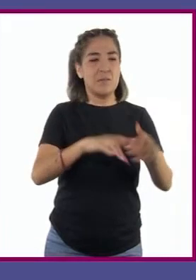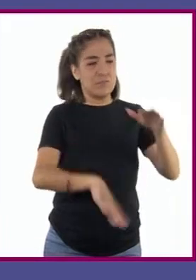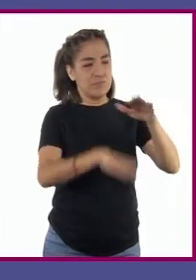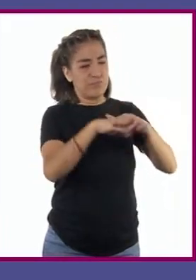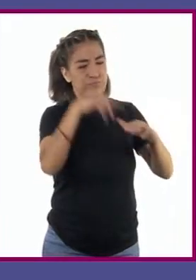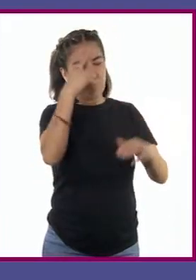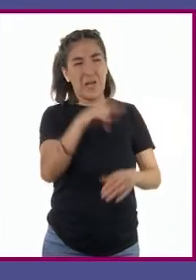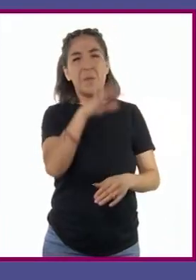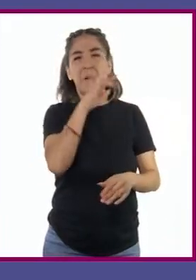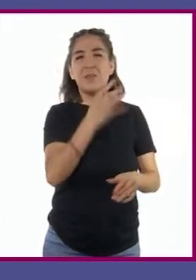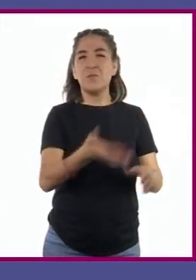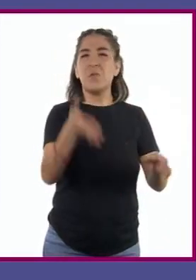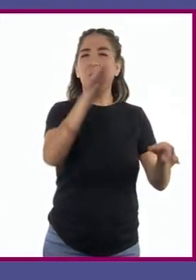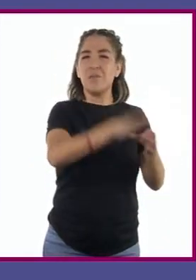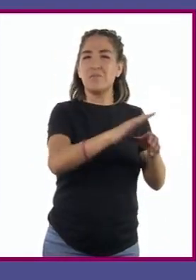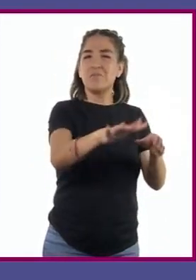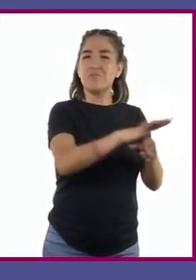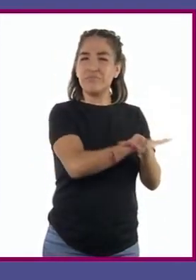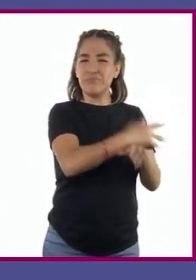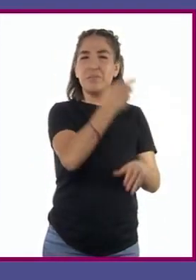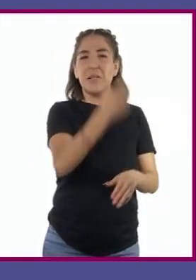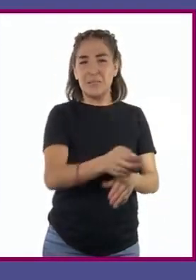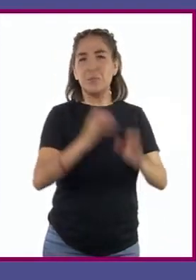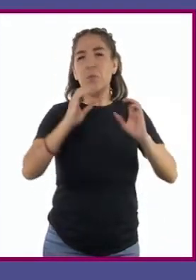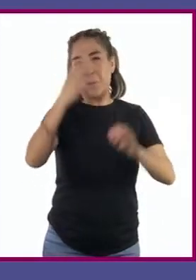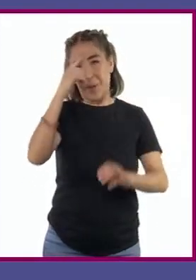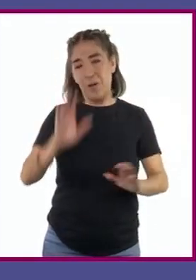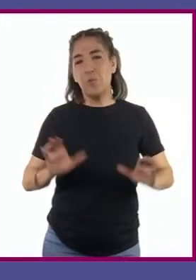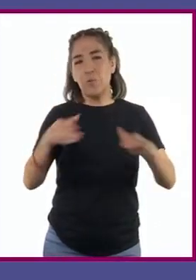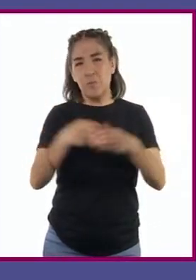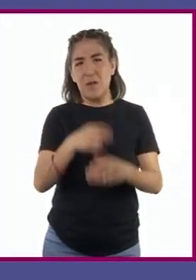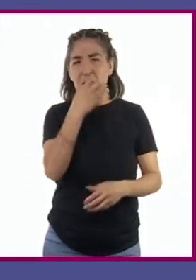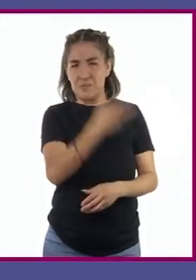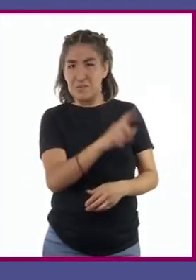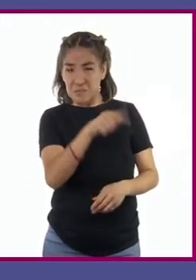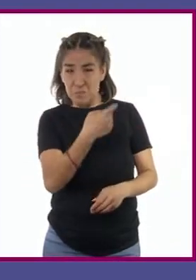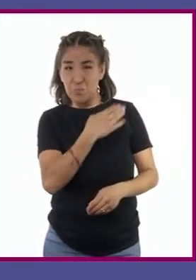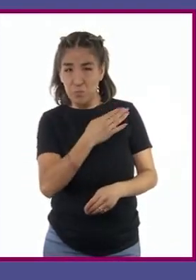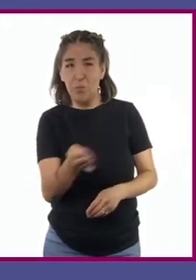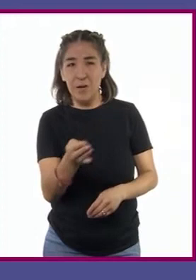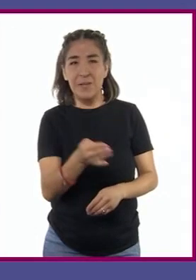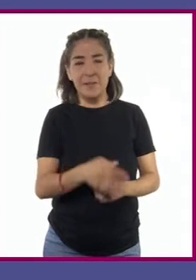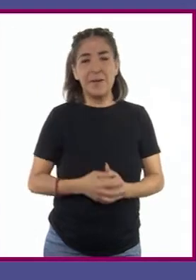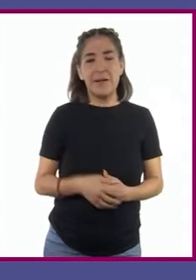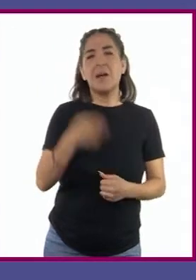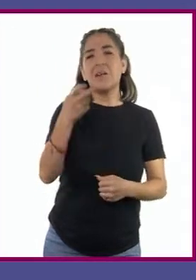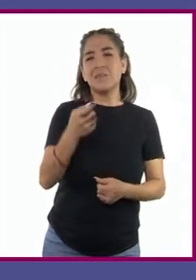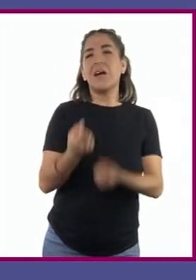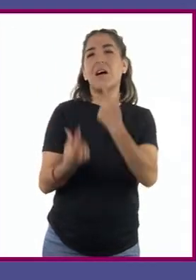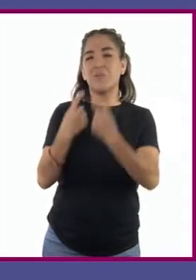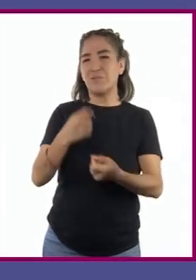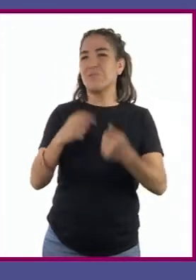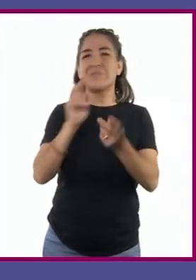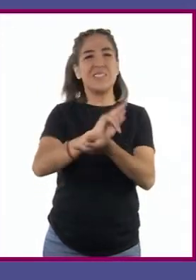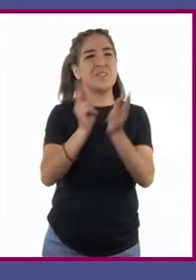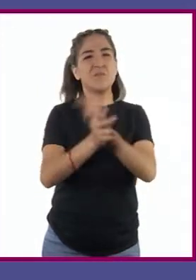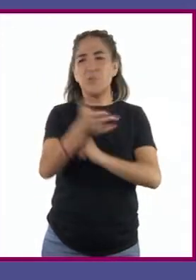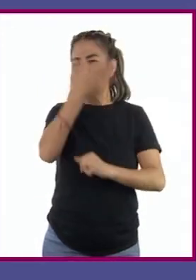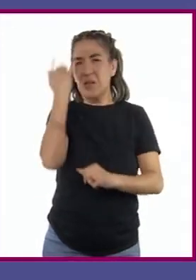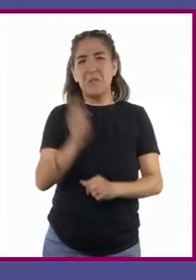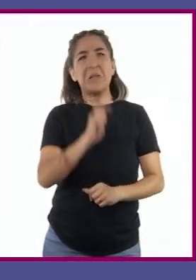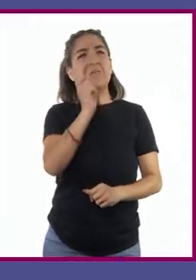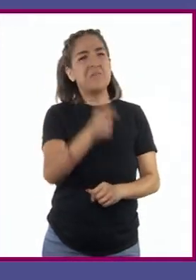la comunidad. ¿También los rellenos sanitarios son buenos o no? Muchos de nuestros vecinos no saben qué es un